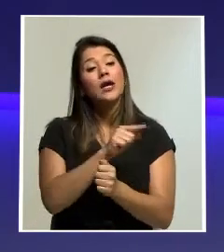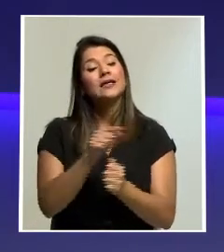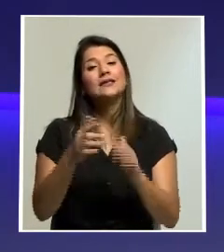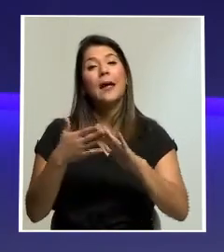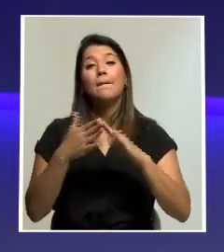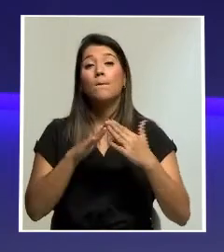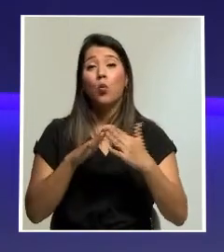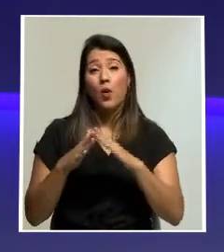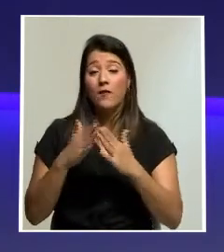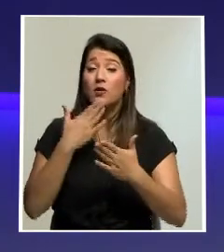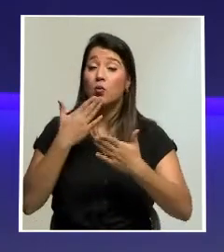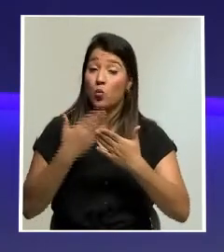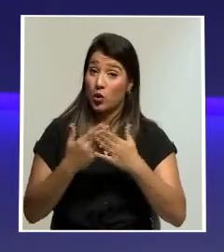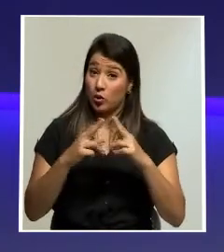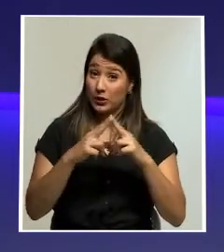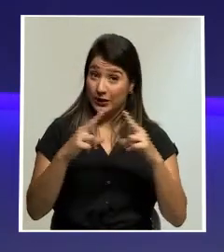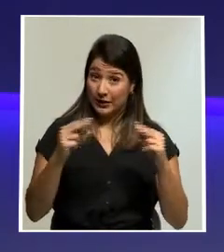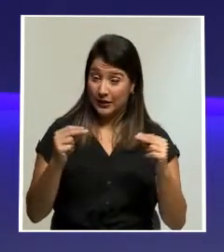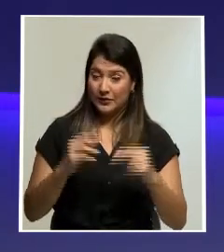es el nicaragüense.